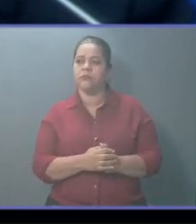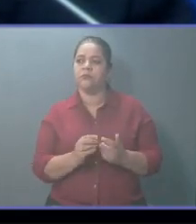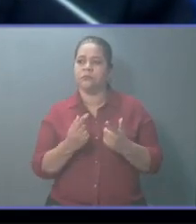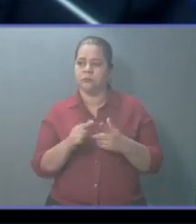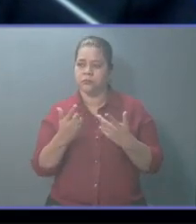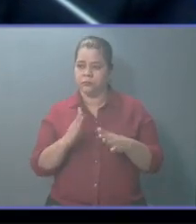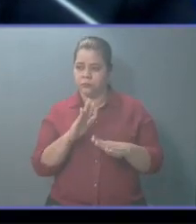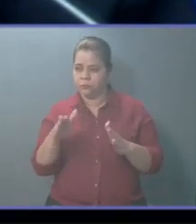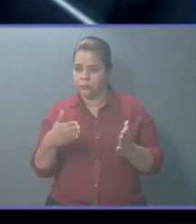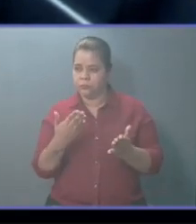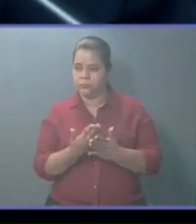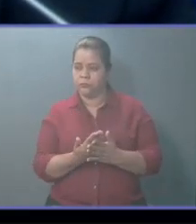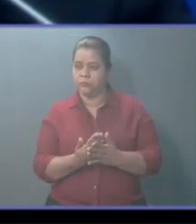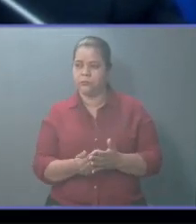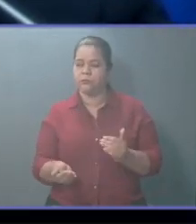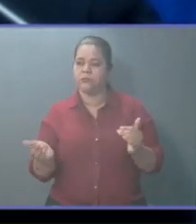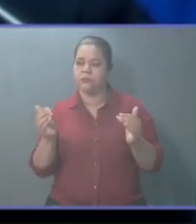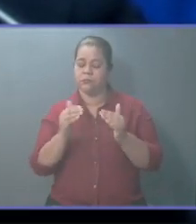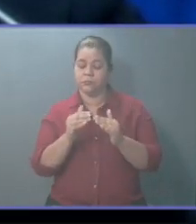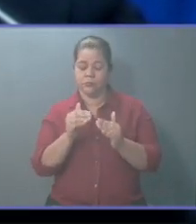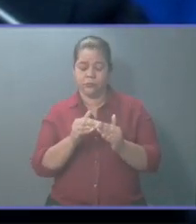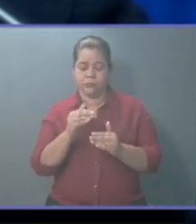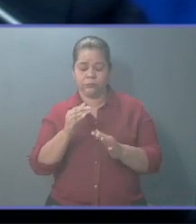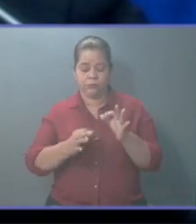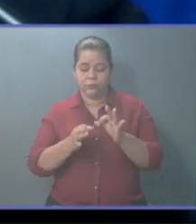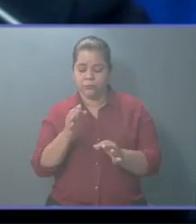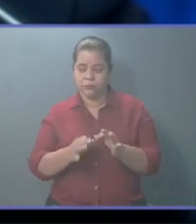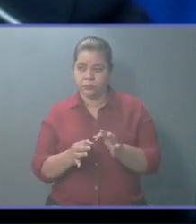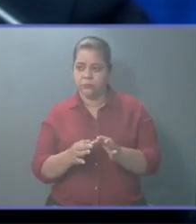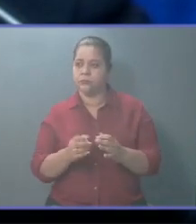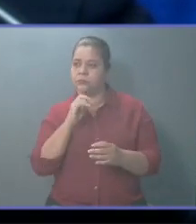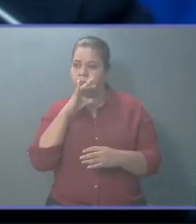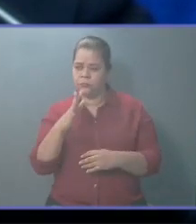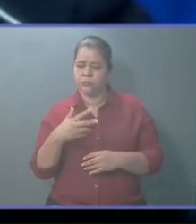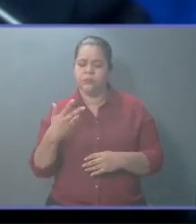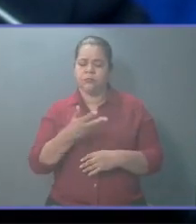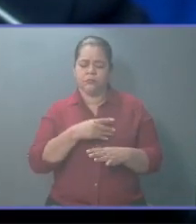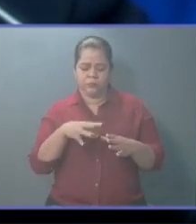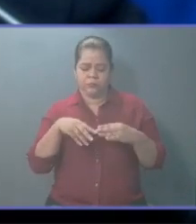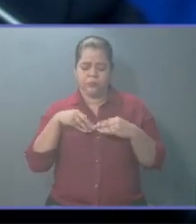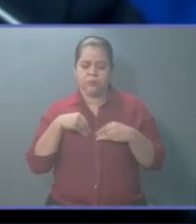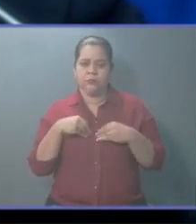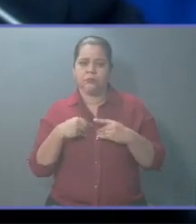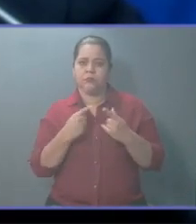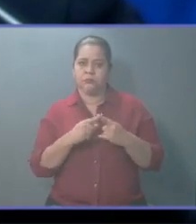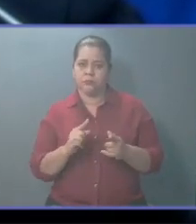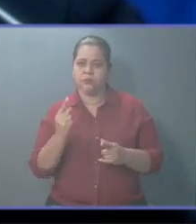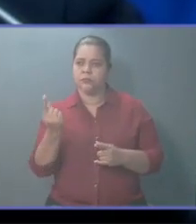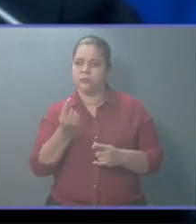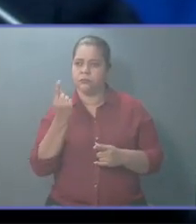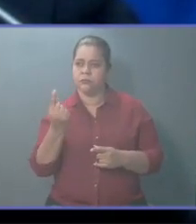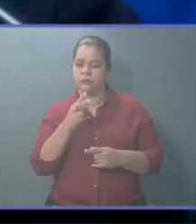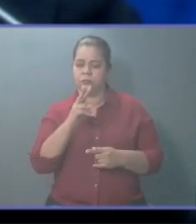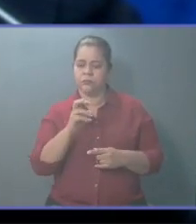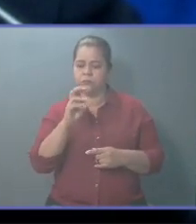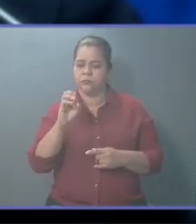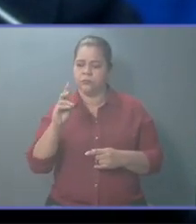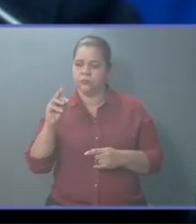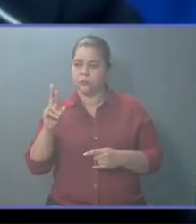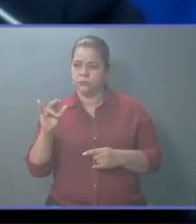iban a hacer prácticamente como juez y parte. Y parte de lo que dijeron, nosotros aceptamos, pero como veeduría, no como